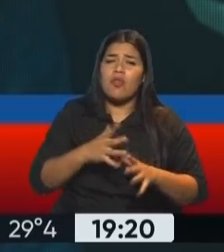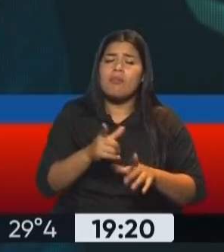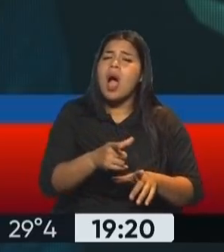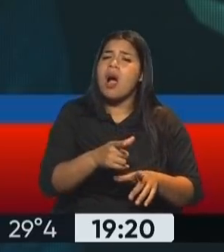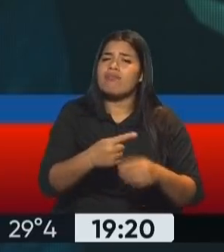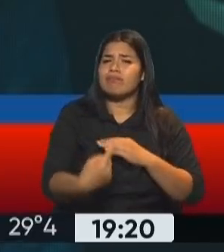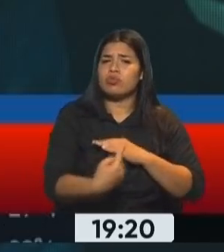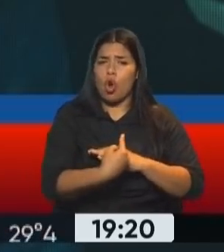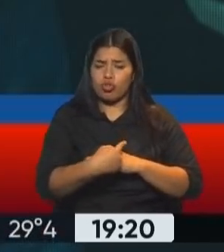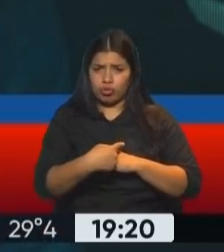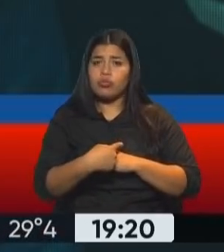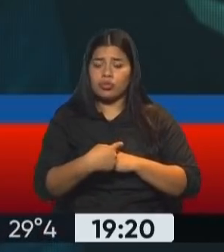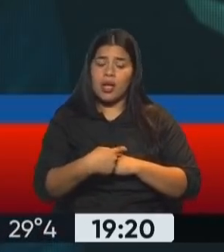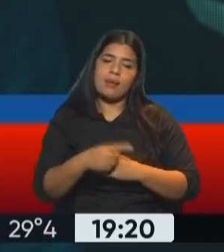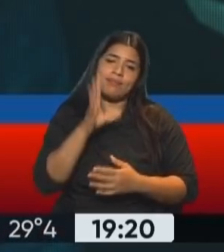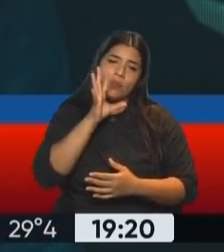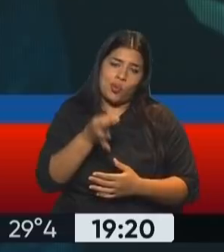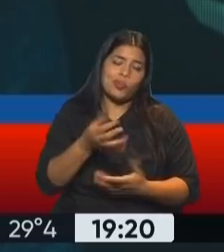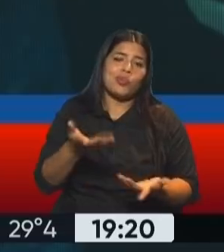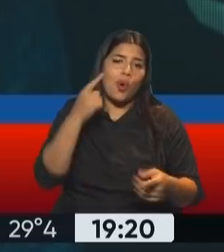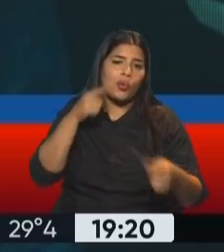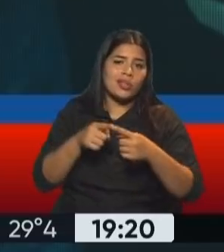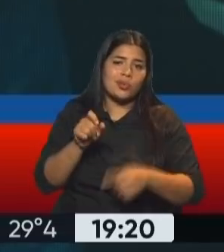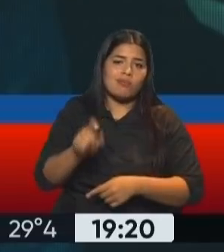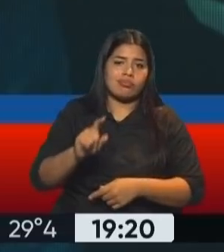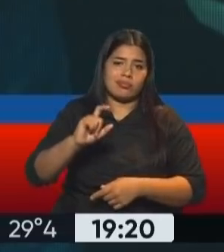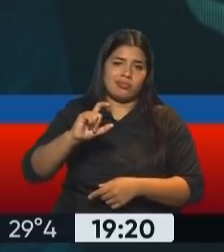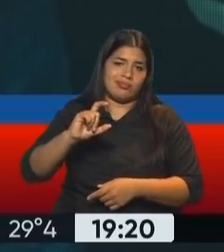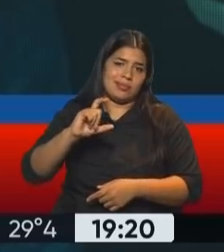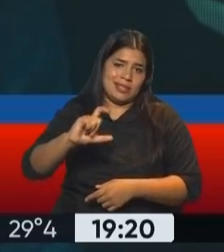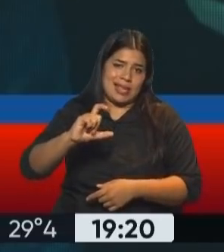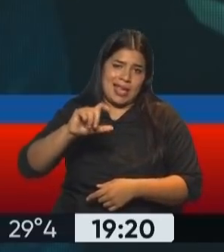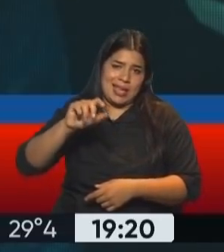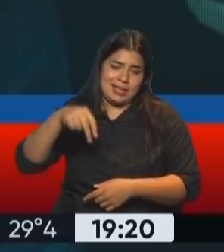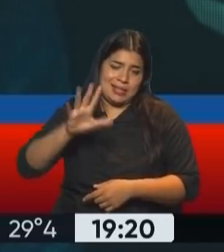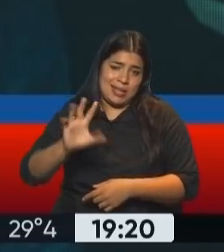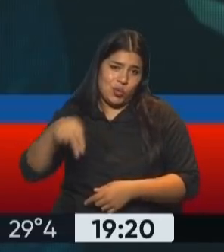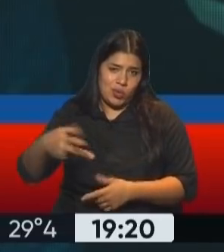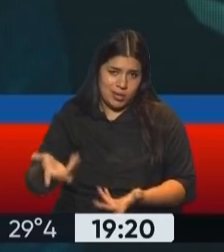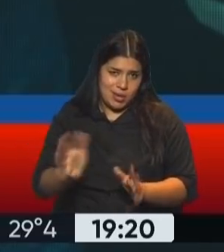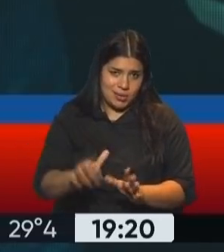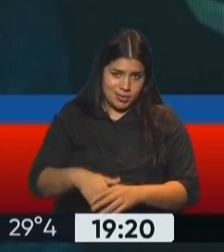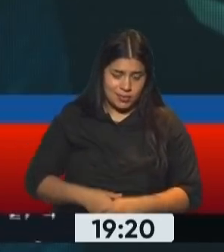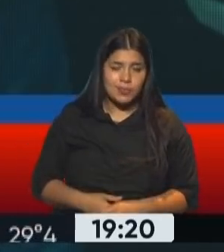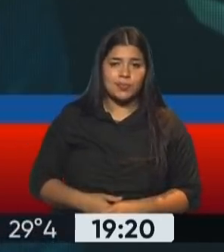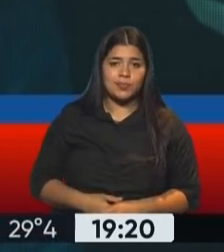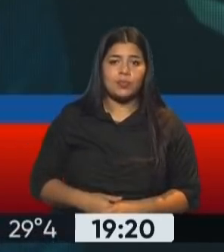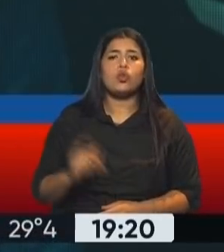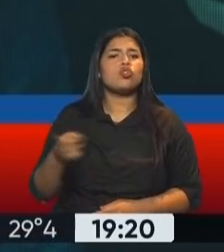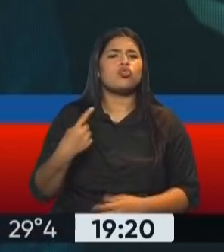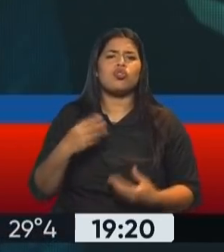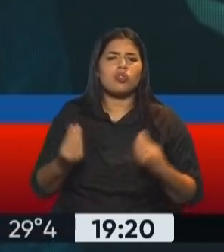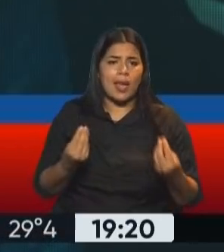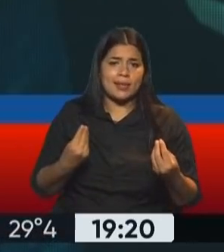quienes siguen, por supuesto, ese medio de comunicación u otros medios de comunicación, porque no somos ni más ni menos que eso, ¿no? Un puente para